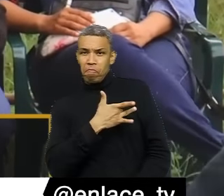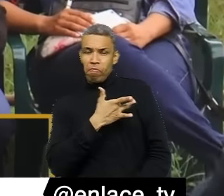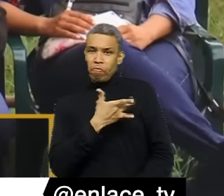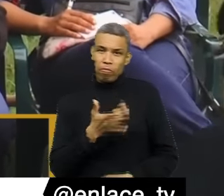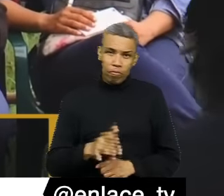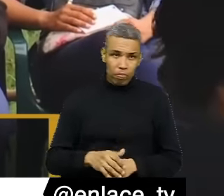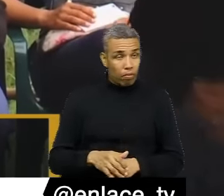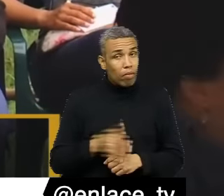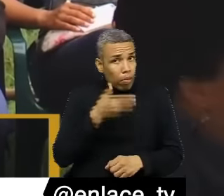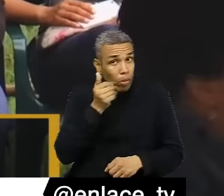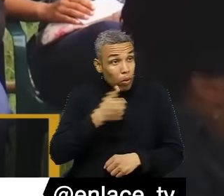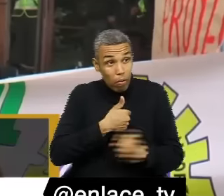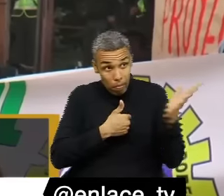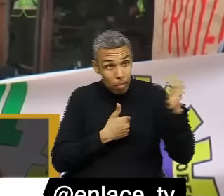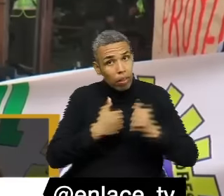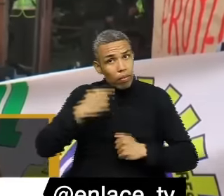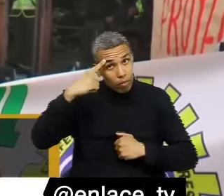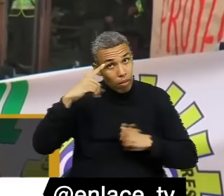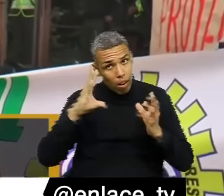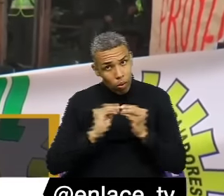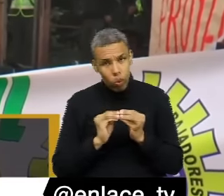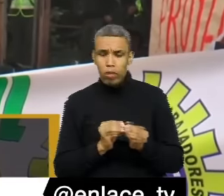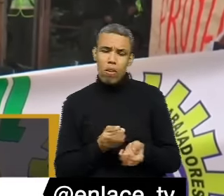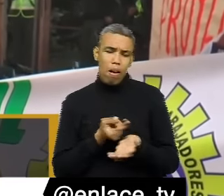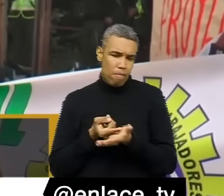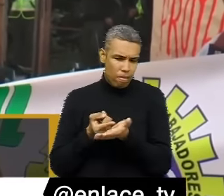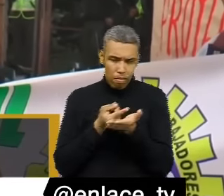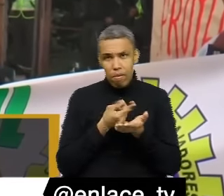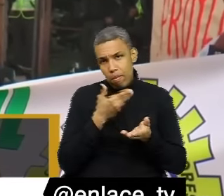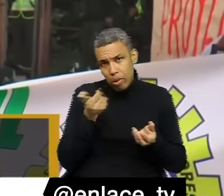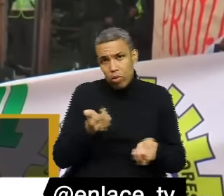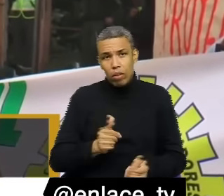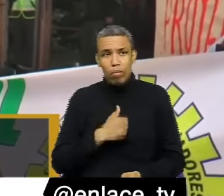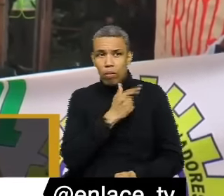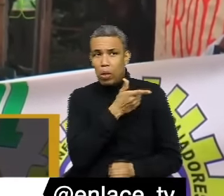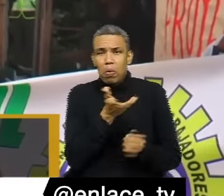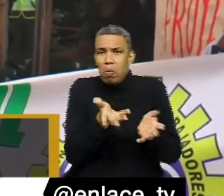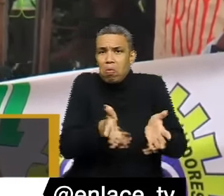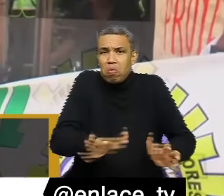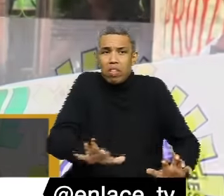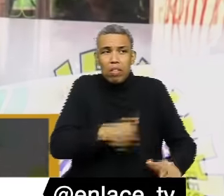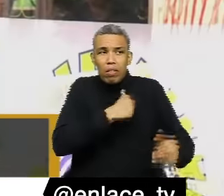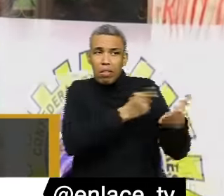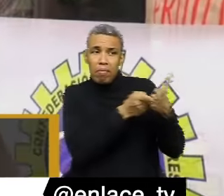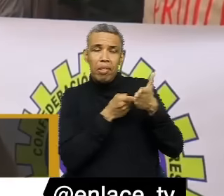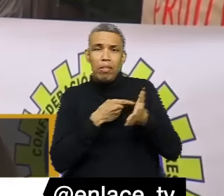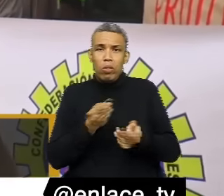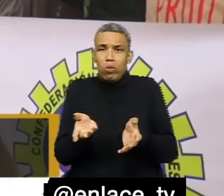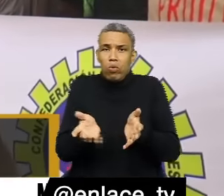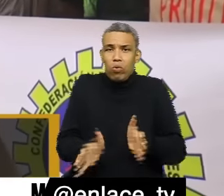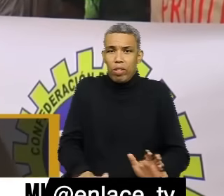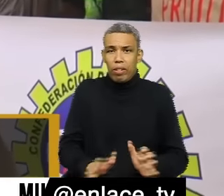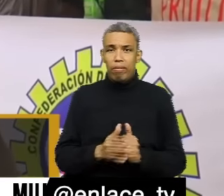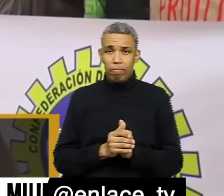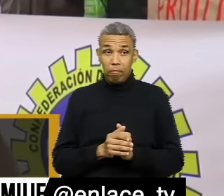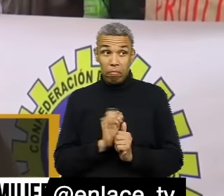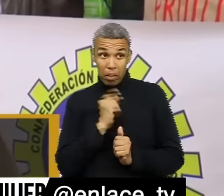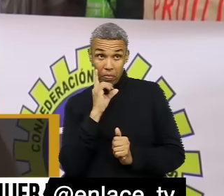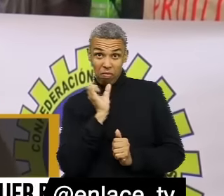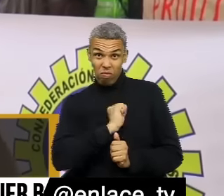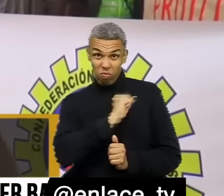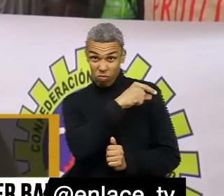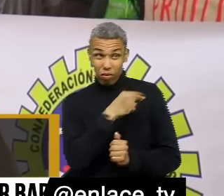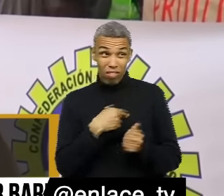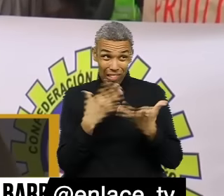lo que verdaderamente tengan ellos en su voluntad, disponer estas dos peticiones. No existe voluntad,